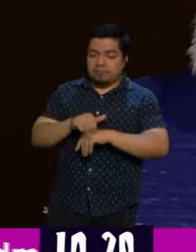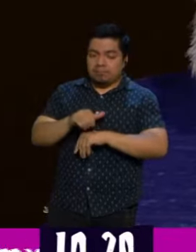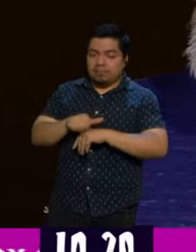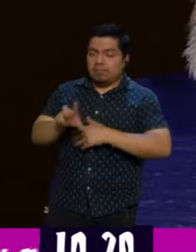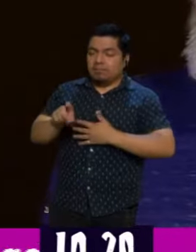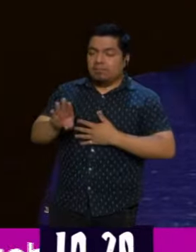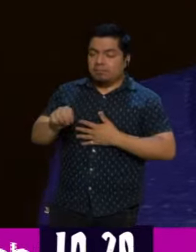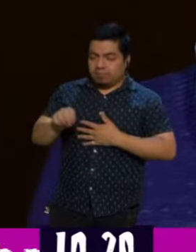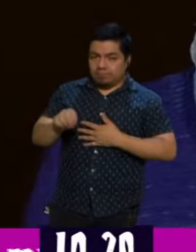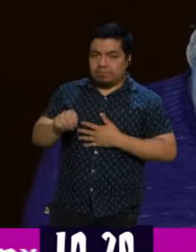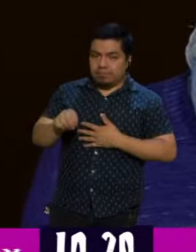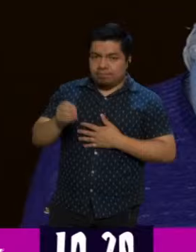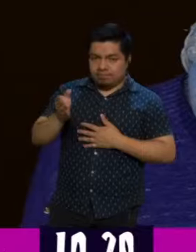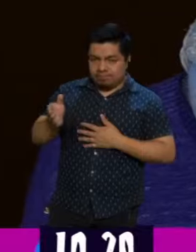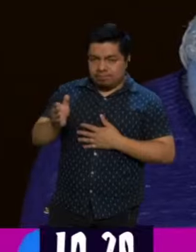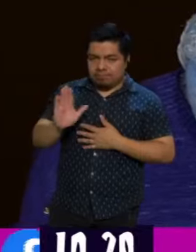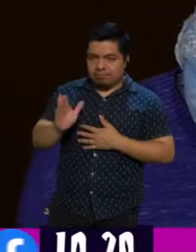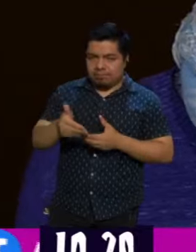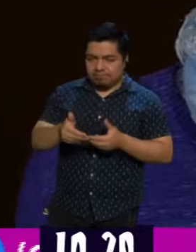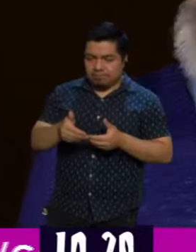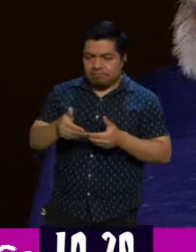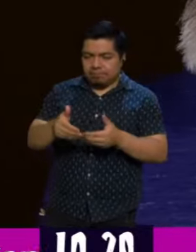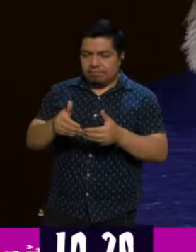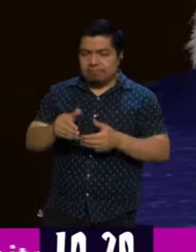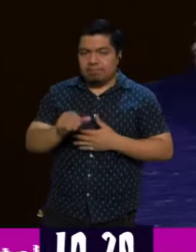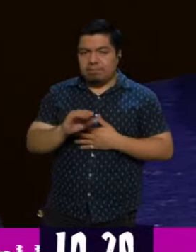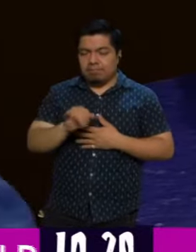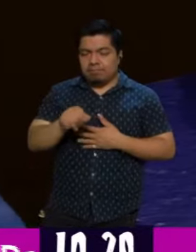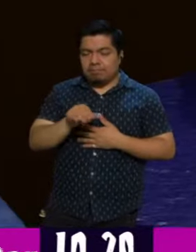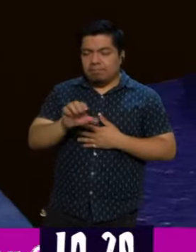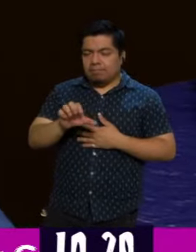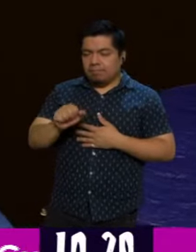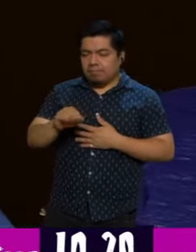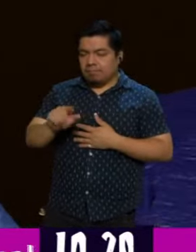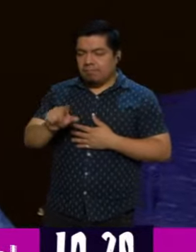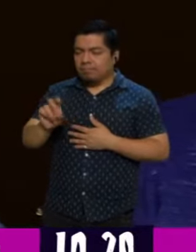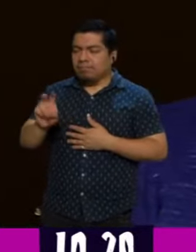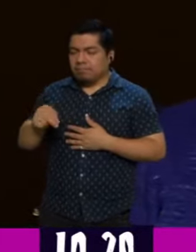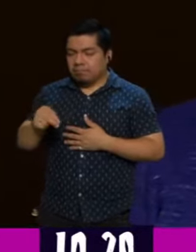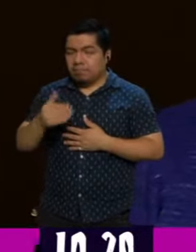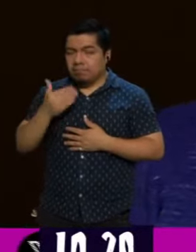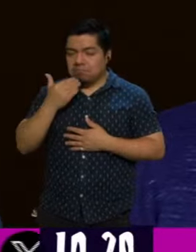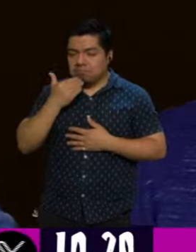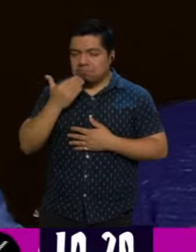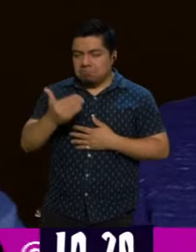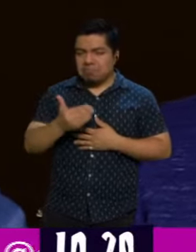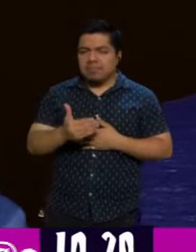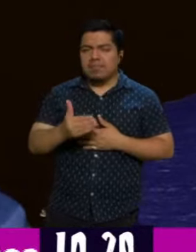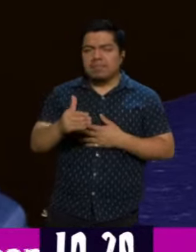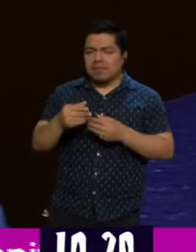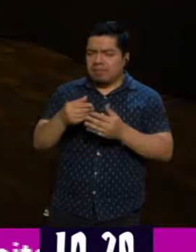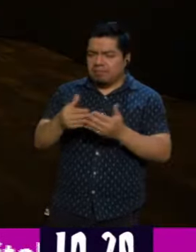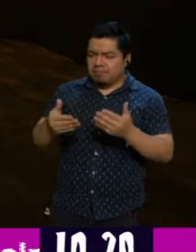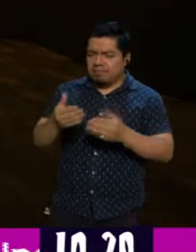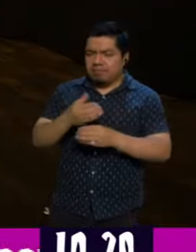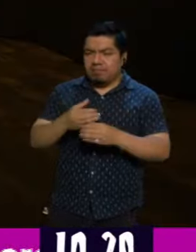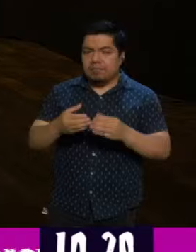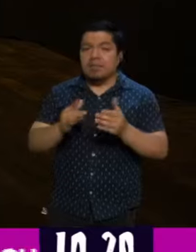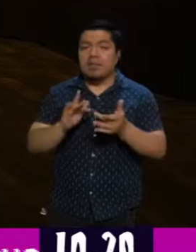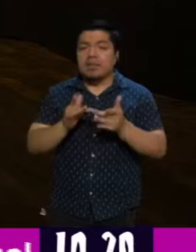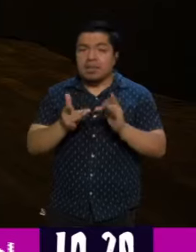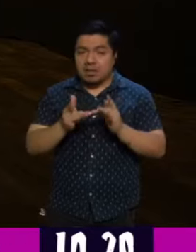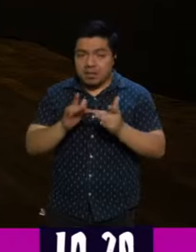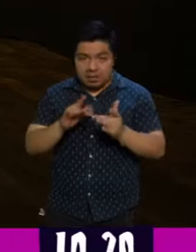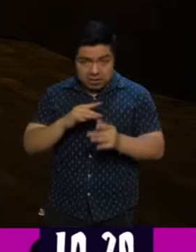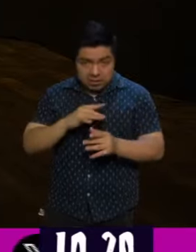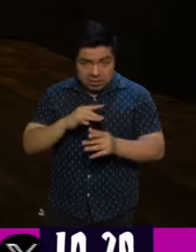39. Y ahí estamos. Calle James Sullivan. Ahí estamos. Okay. Sí. Oiga, es que hay harto que hacer. Pero redes sociales, ¿tiene